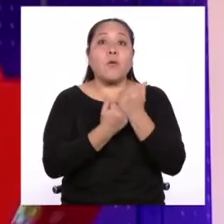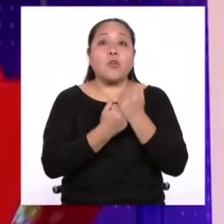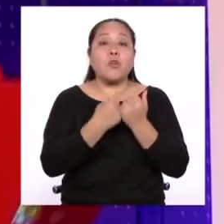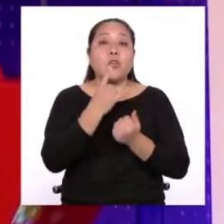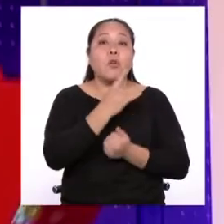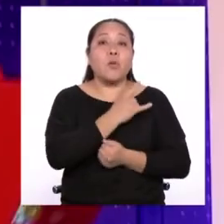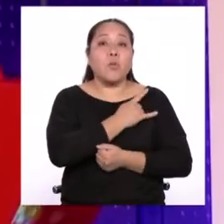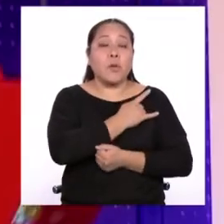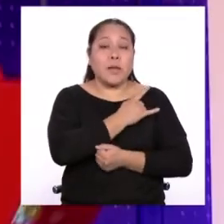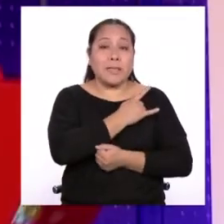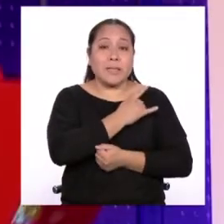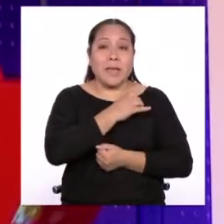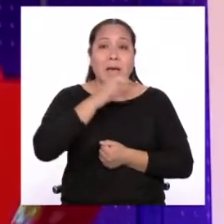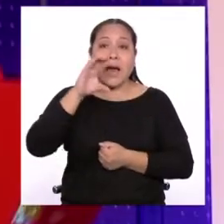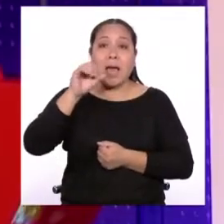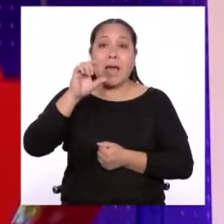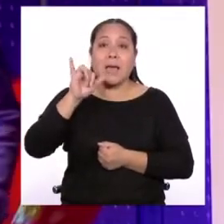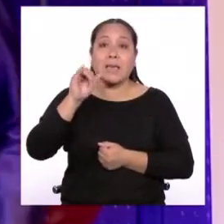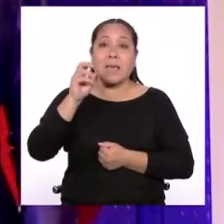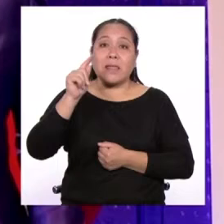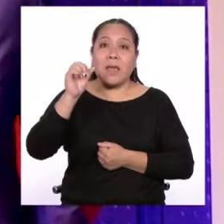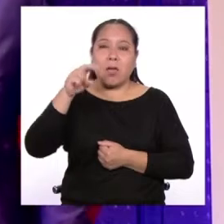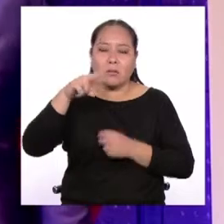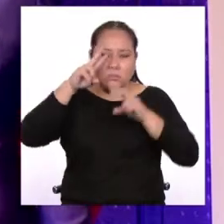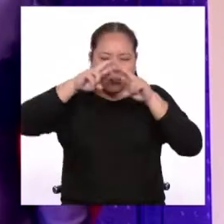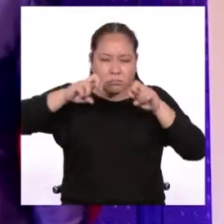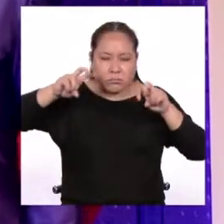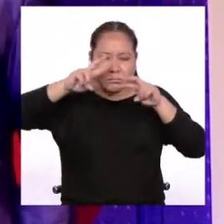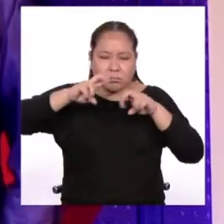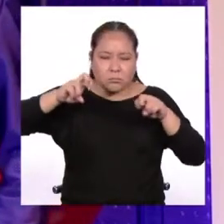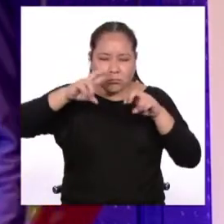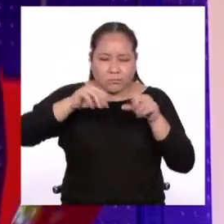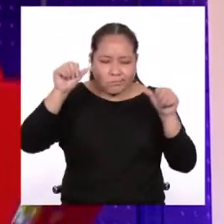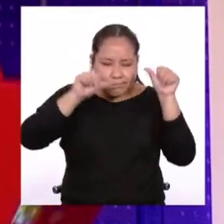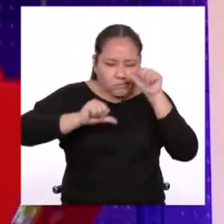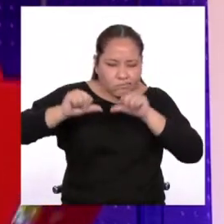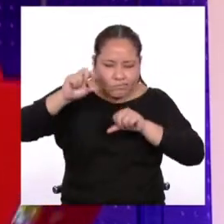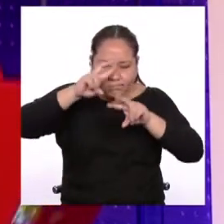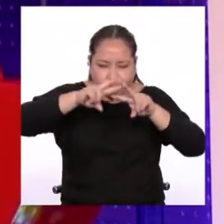Heredia, donde realizamos los estudios con rigurosidad científica.